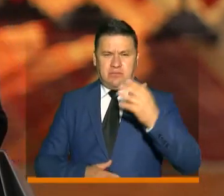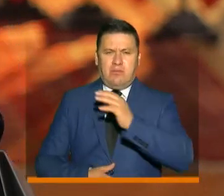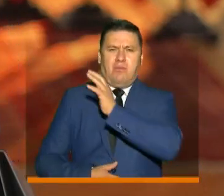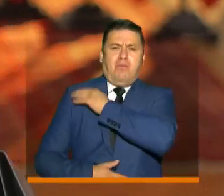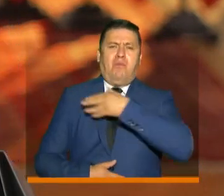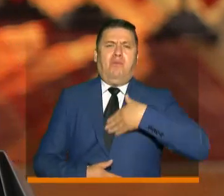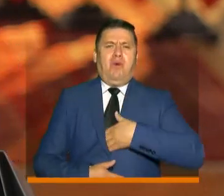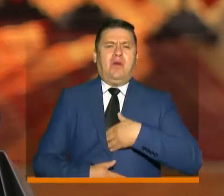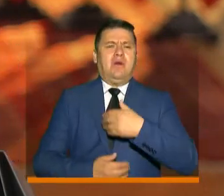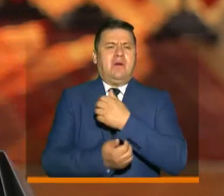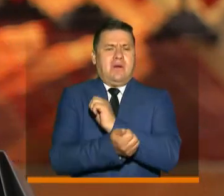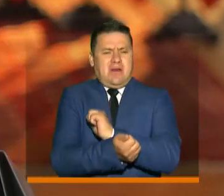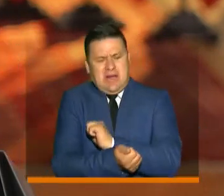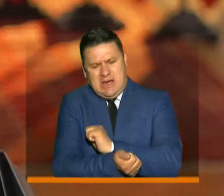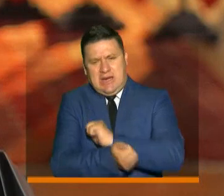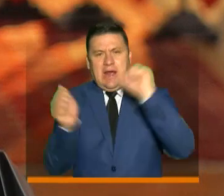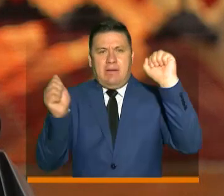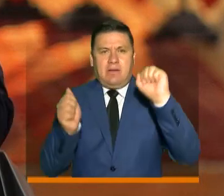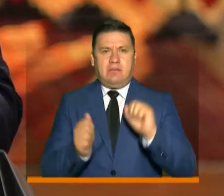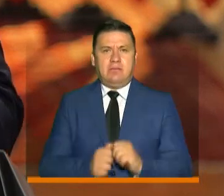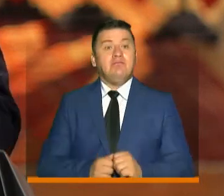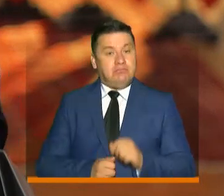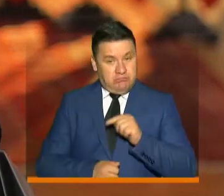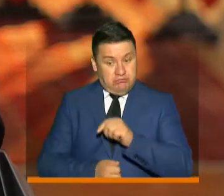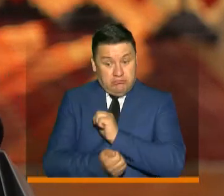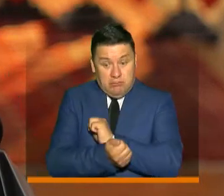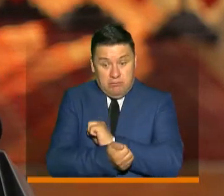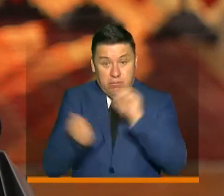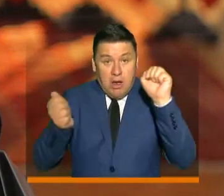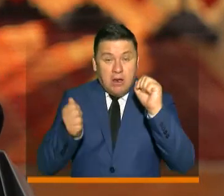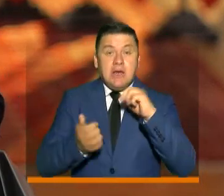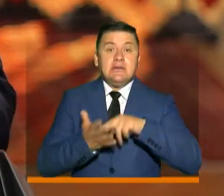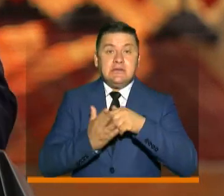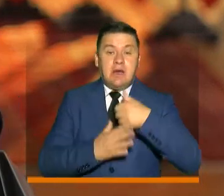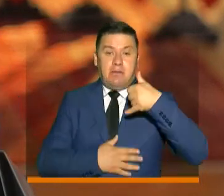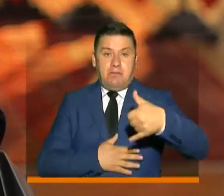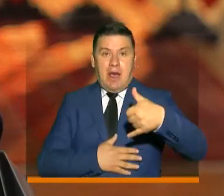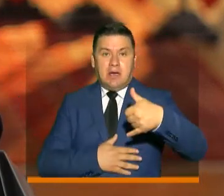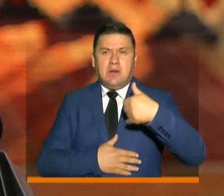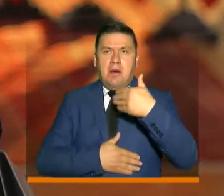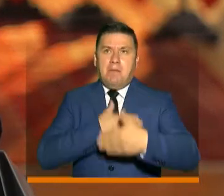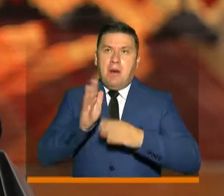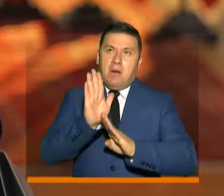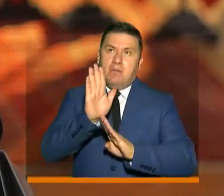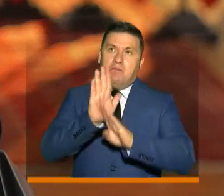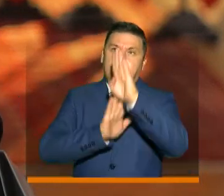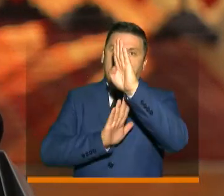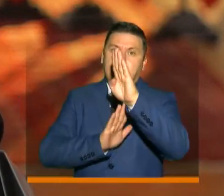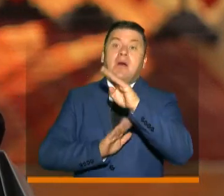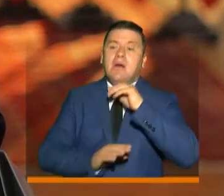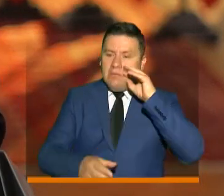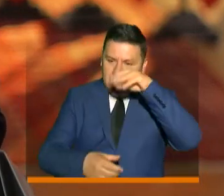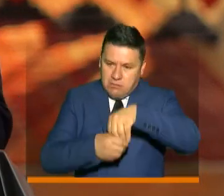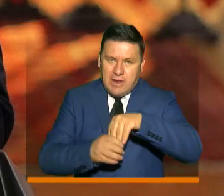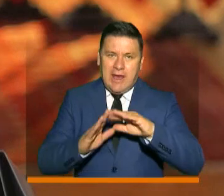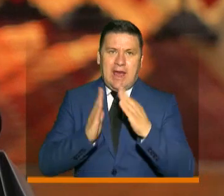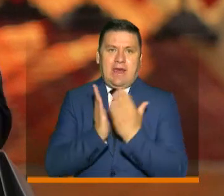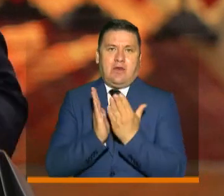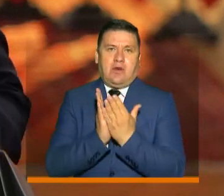afirmaba que las naciones marchan hacia su grandeza al mismo paso que avanza su educación